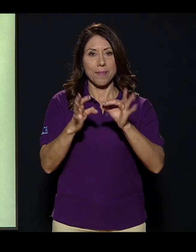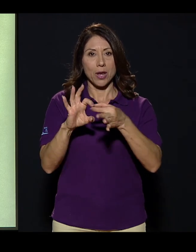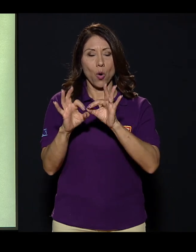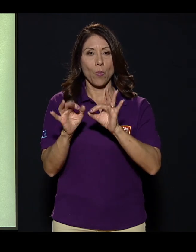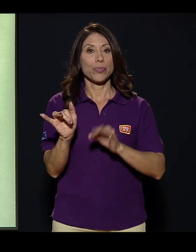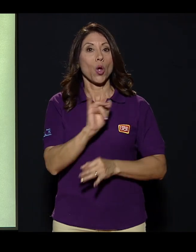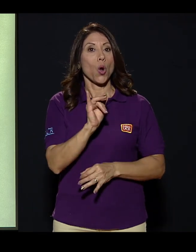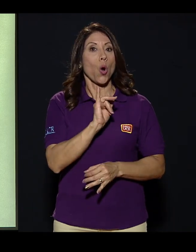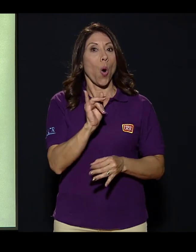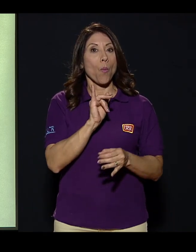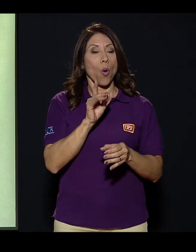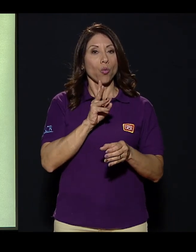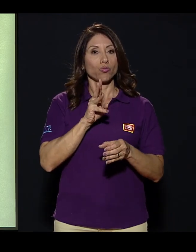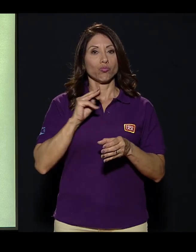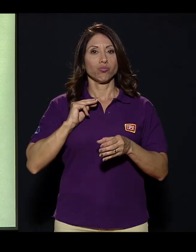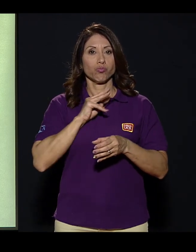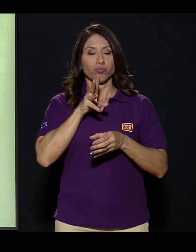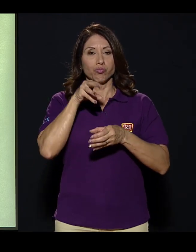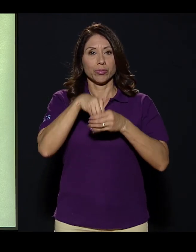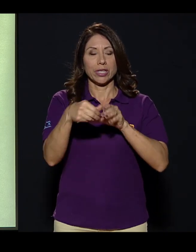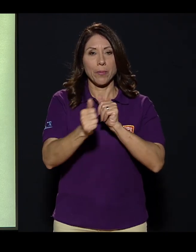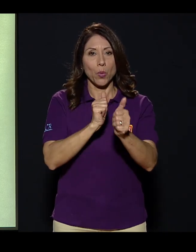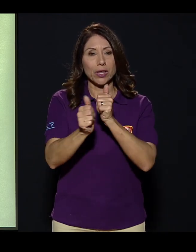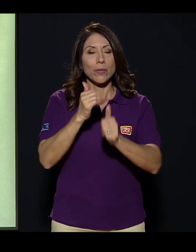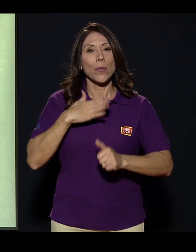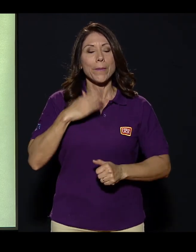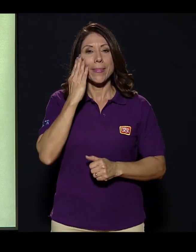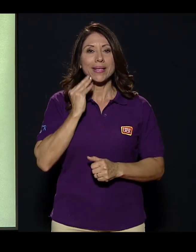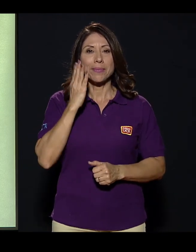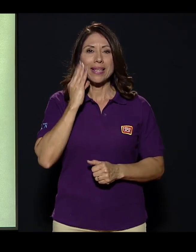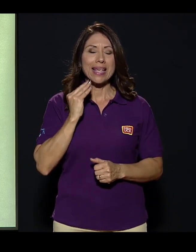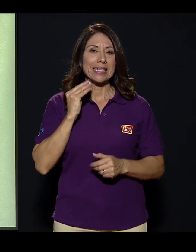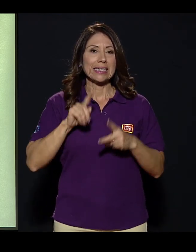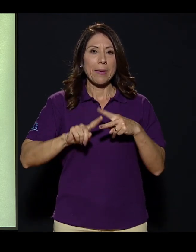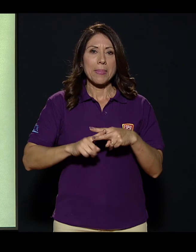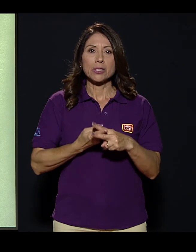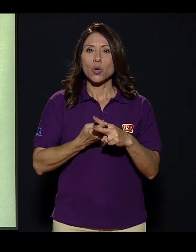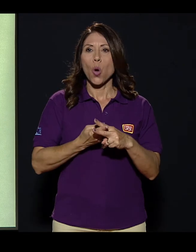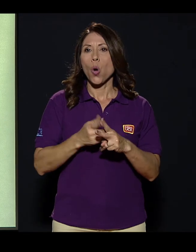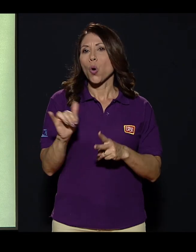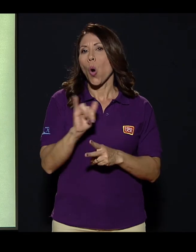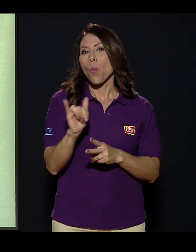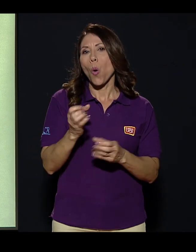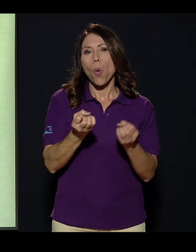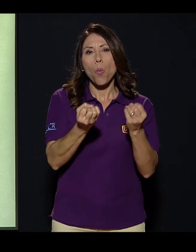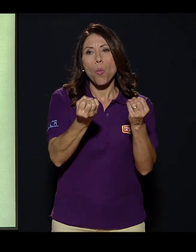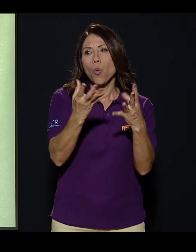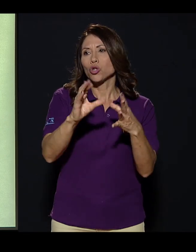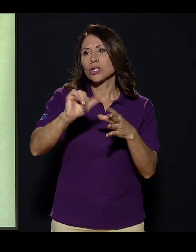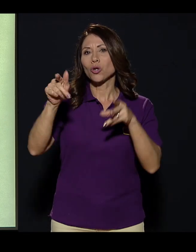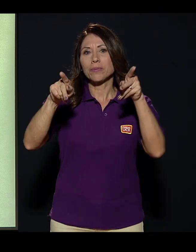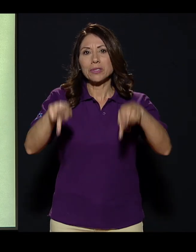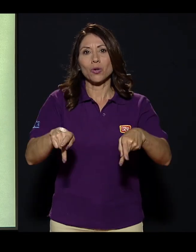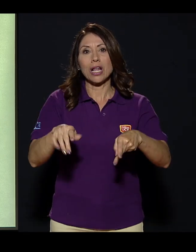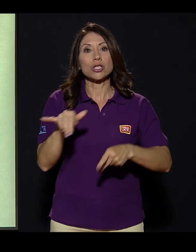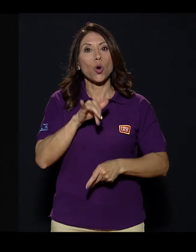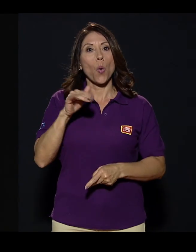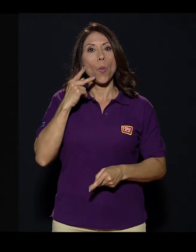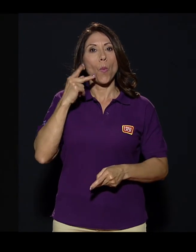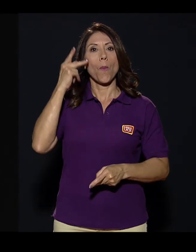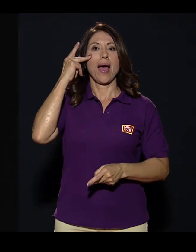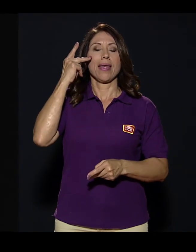dirigentes, como padre de atletas. Empecé en un grupo de padres apoyando a mis hijos en el deporte de